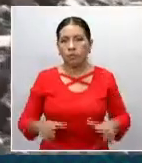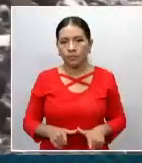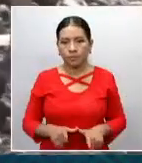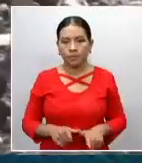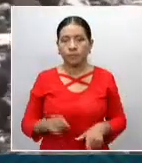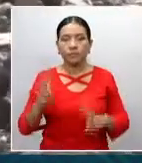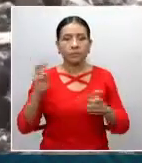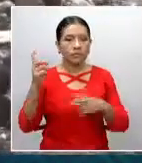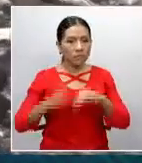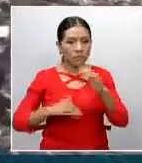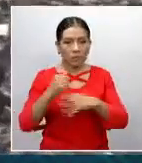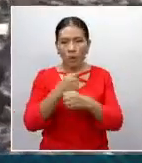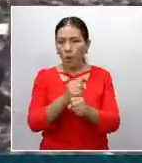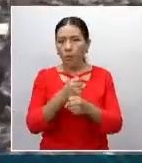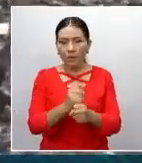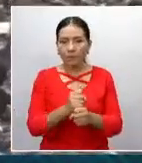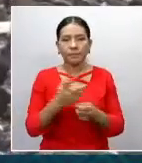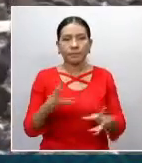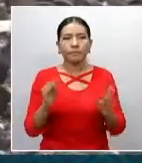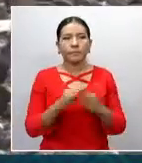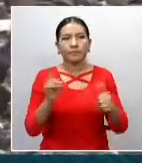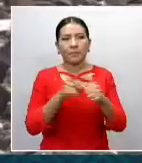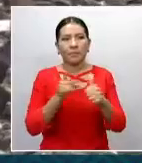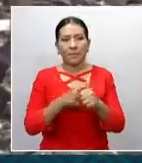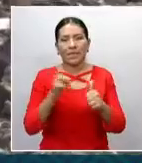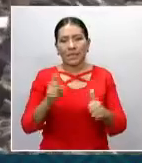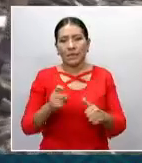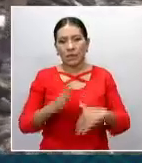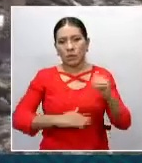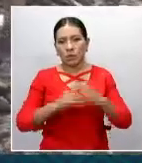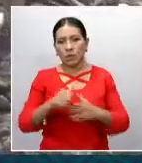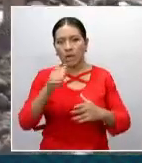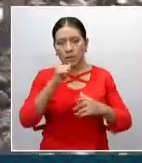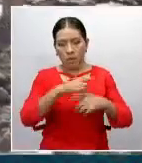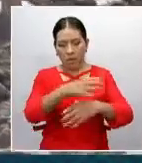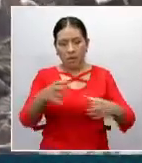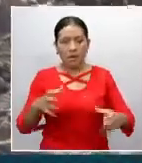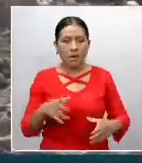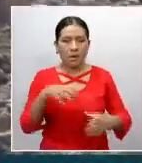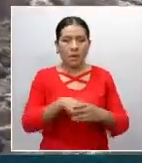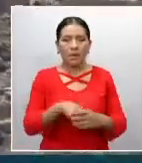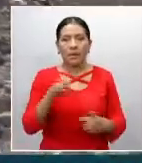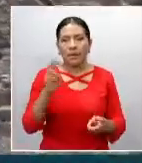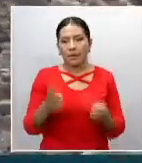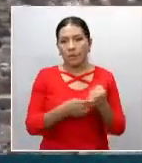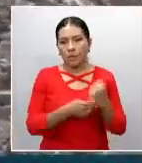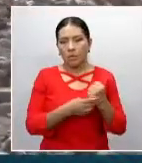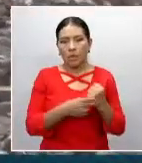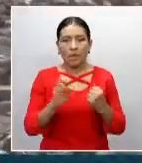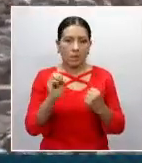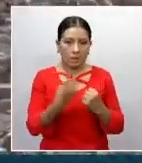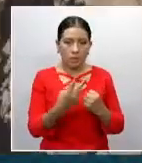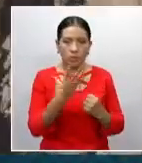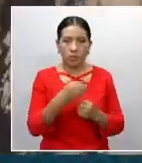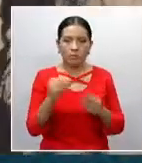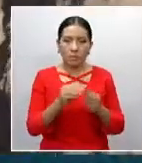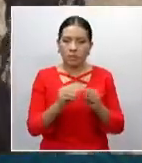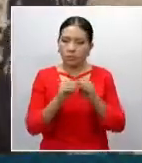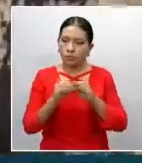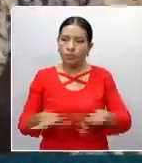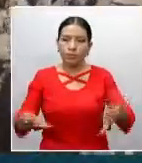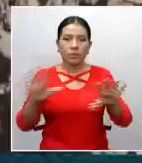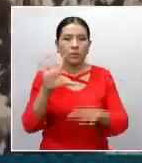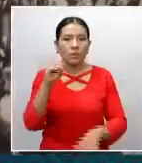obra consiste en la construcción del tanque 2 y tiene como finalidad abastecer con agua potable a 50.000